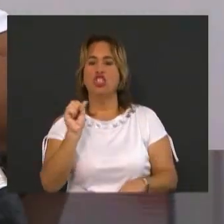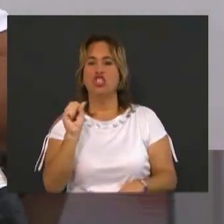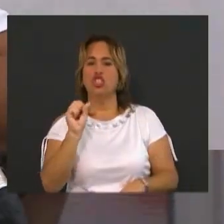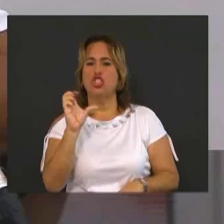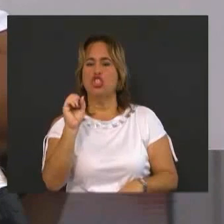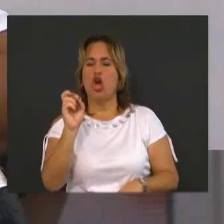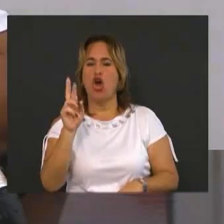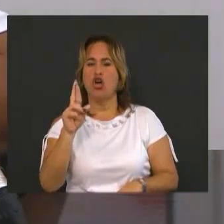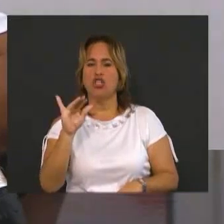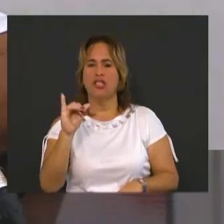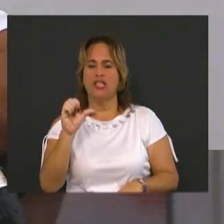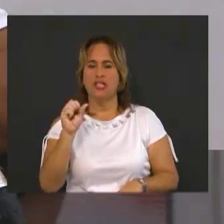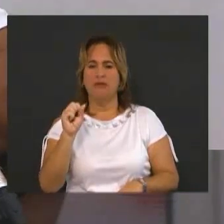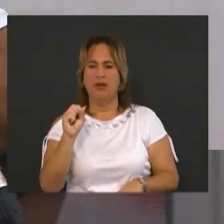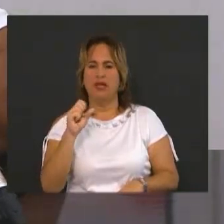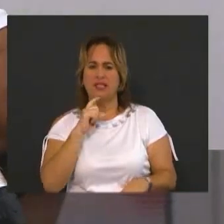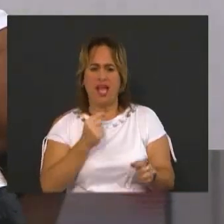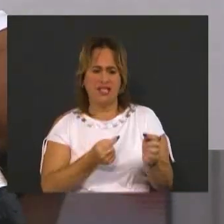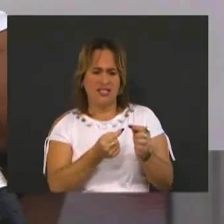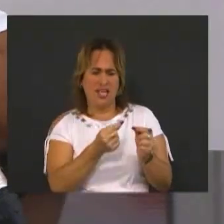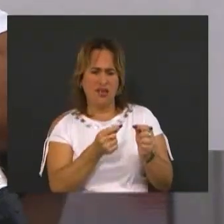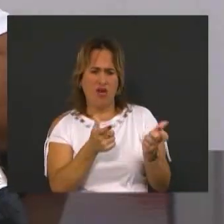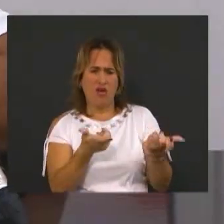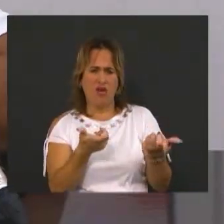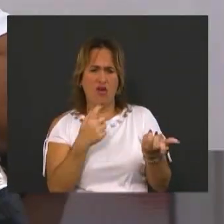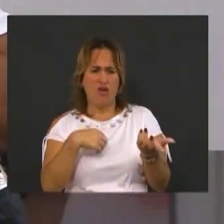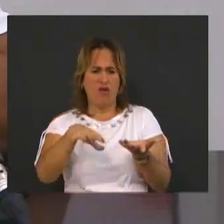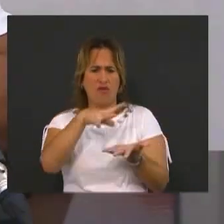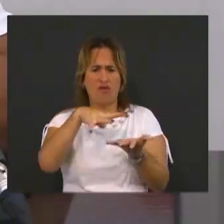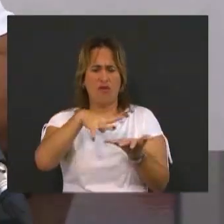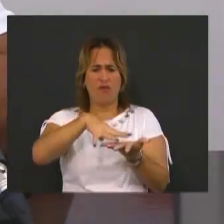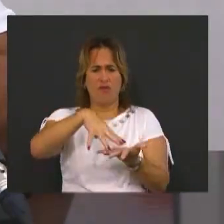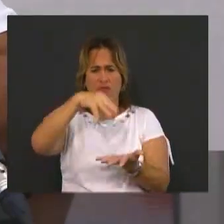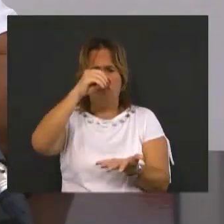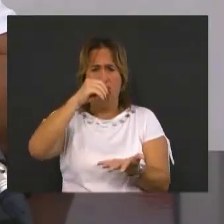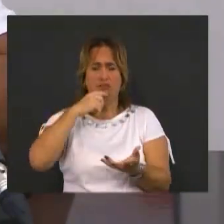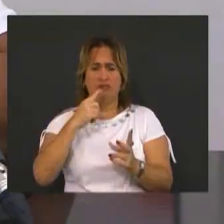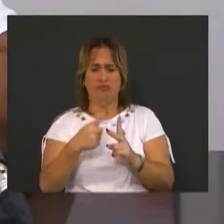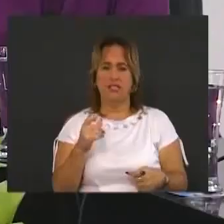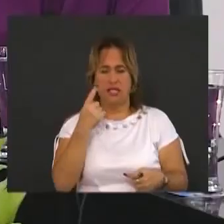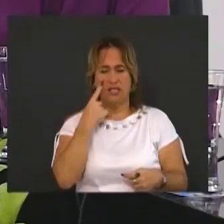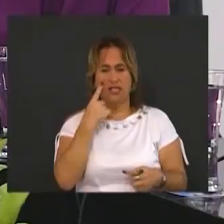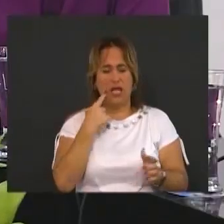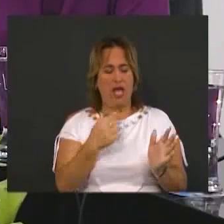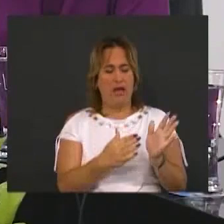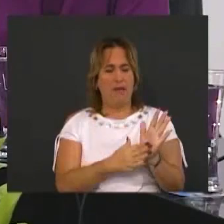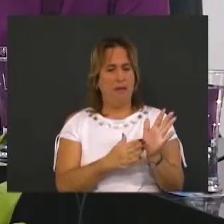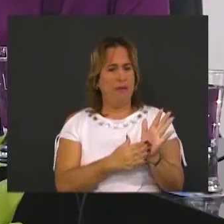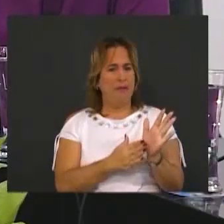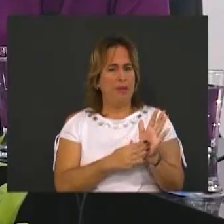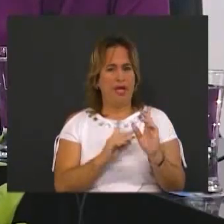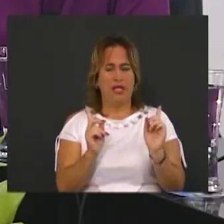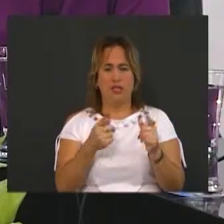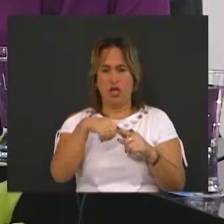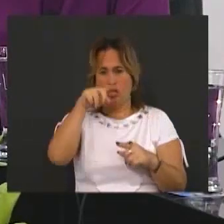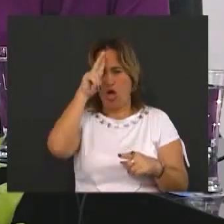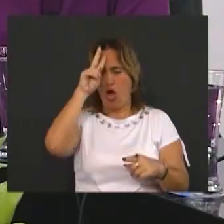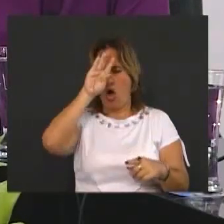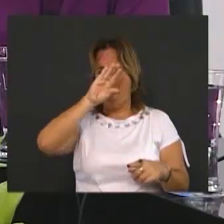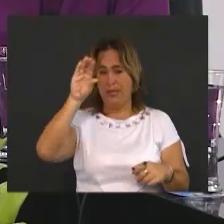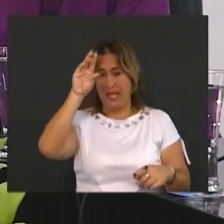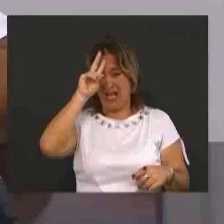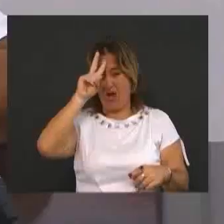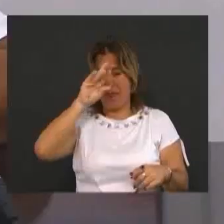el seguimiento de ese tema, por dónde van, cuál es la principal problemática que tiene esa agenda pública a partir de del